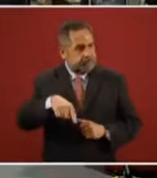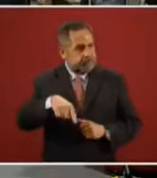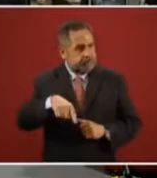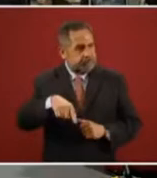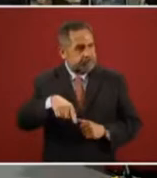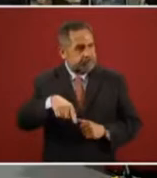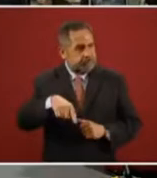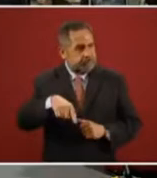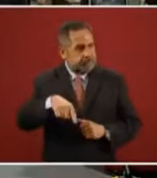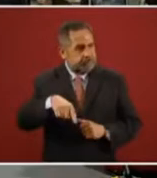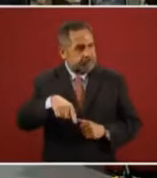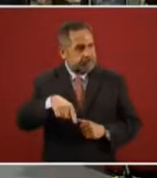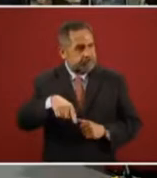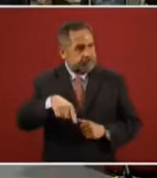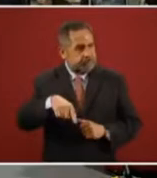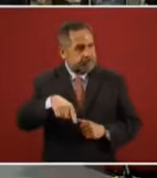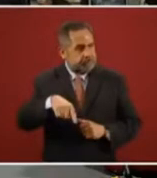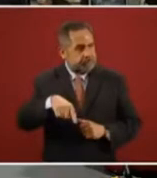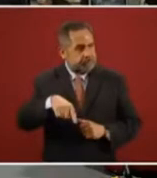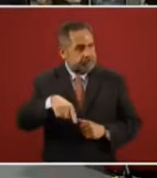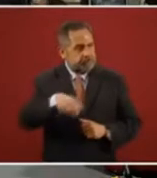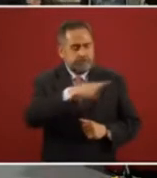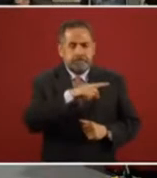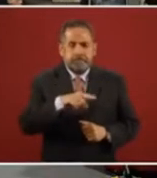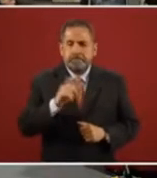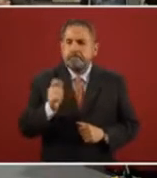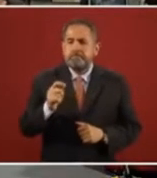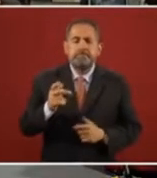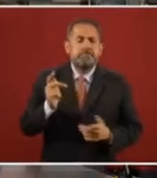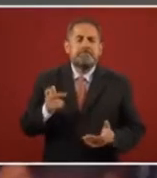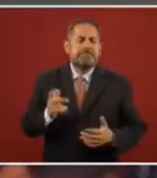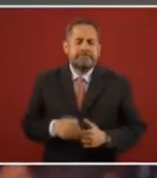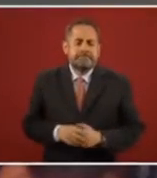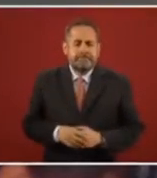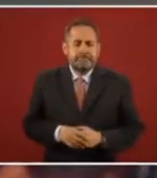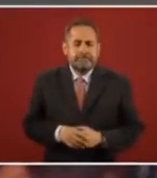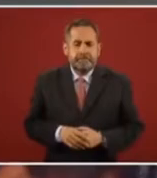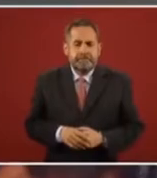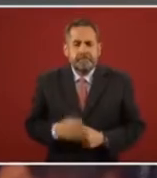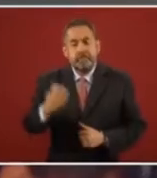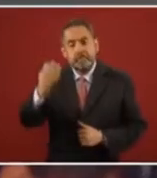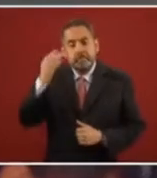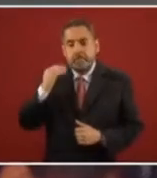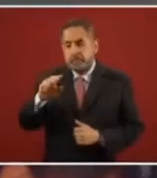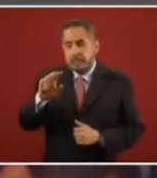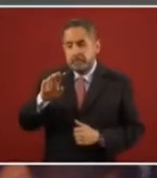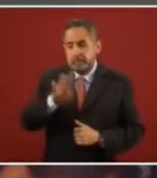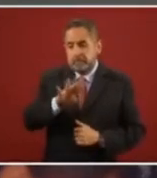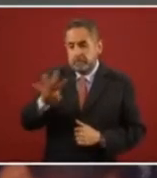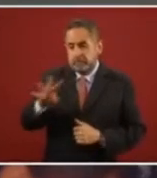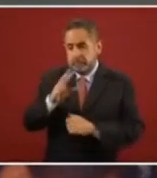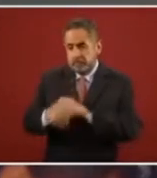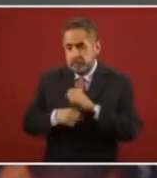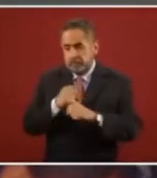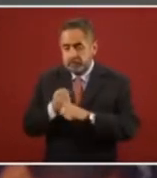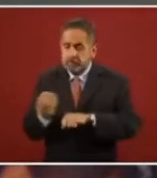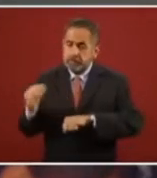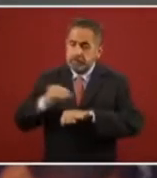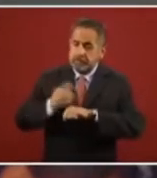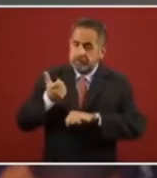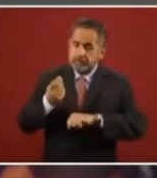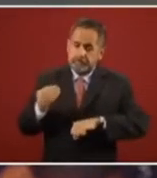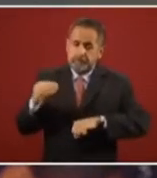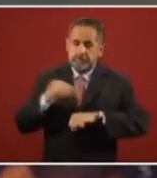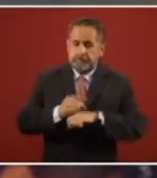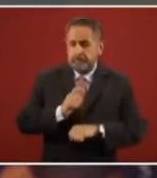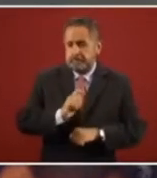vancouver en haber sido aguantando park y hace 44 años no se había aumentado el precio o más bien